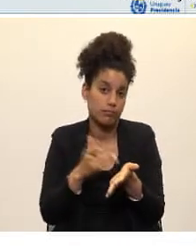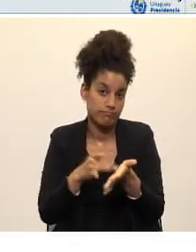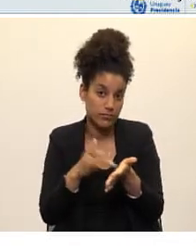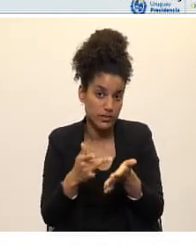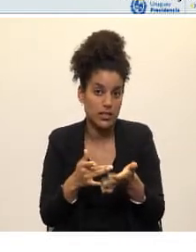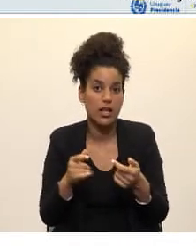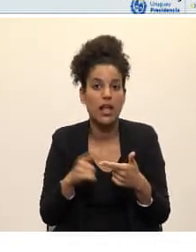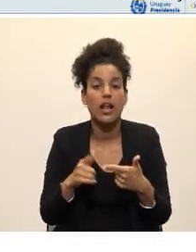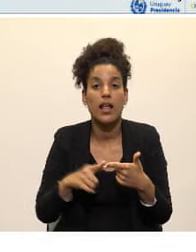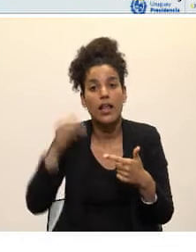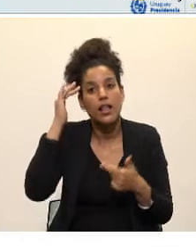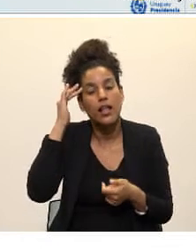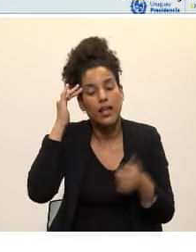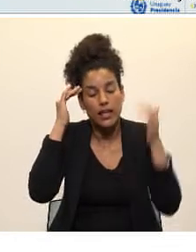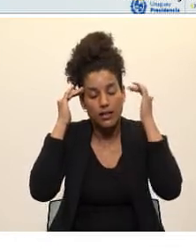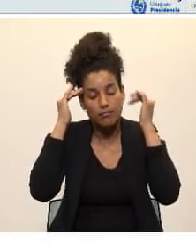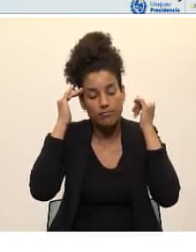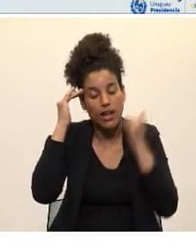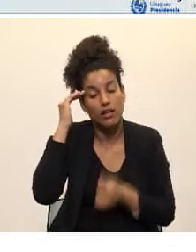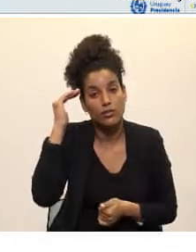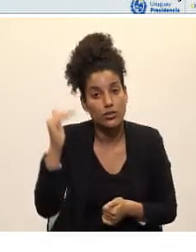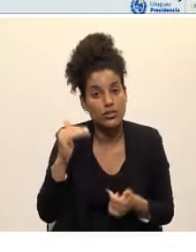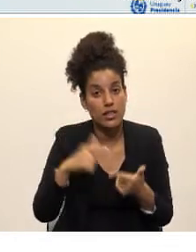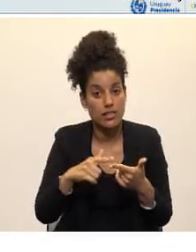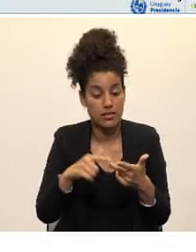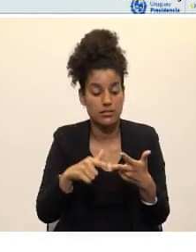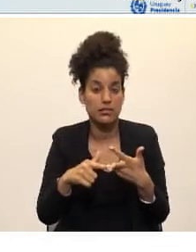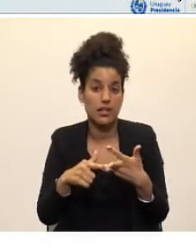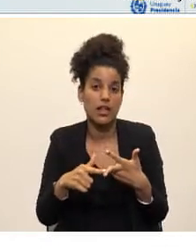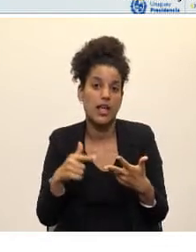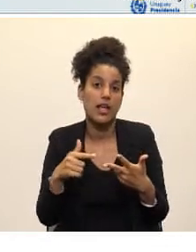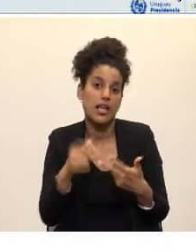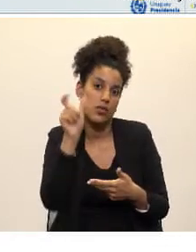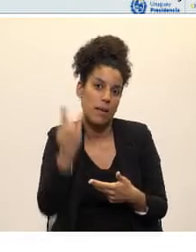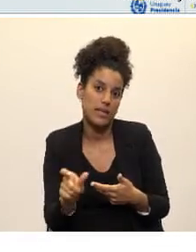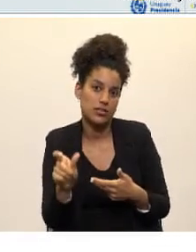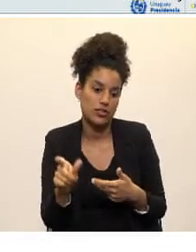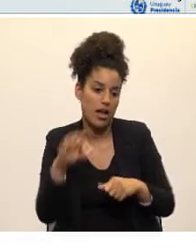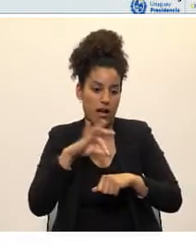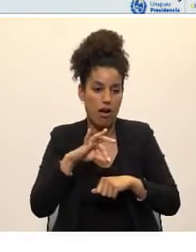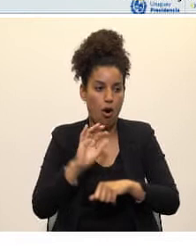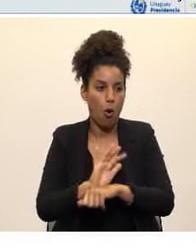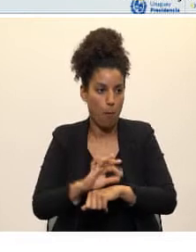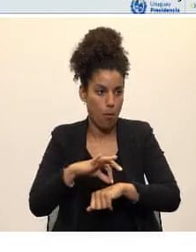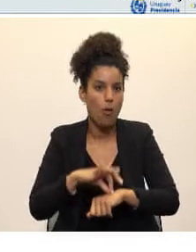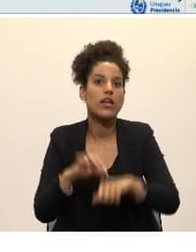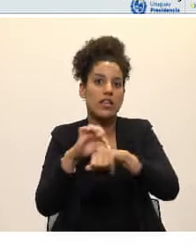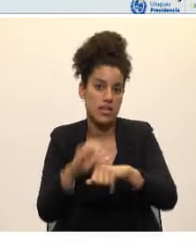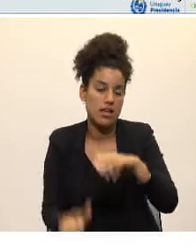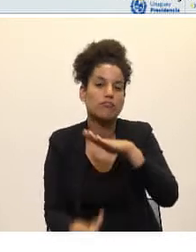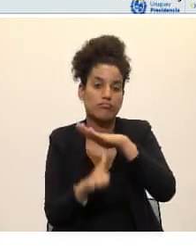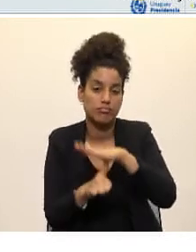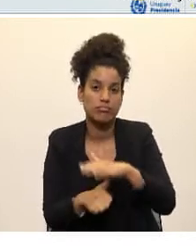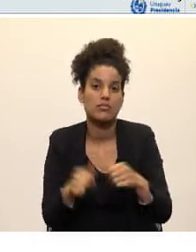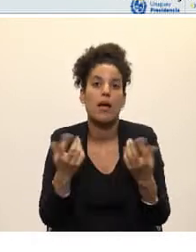y yo agregaría un tema no menor que tiene que ver con el liderazgo de los equipos de conducción. La pandemia también nos ha